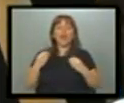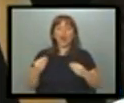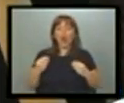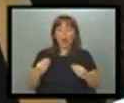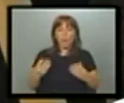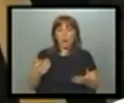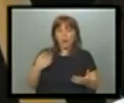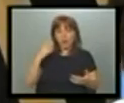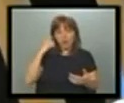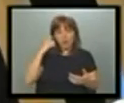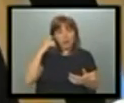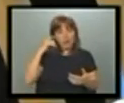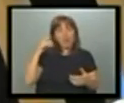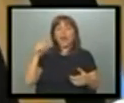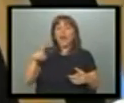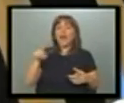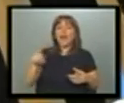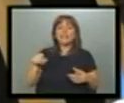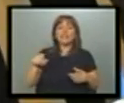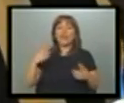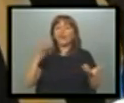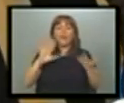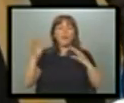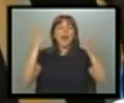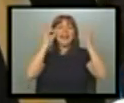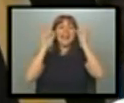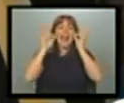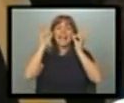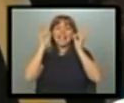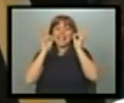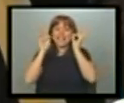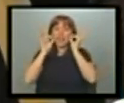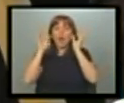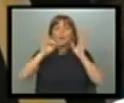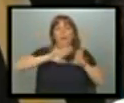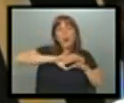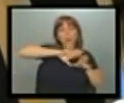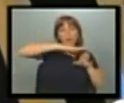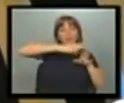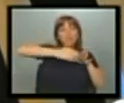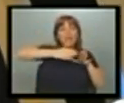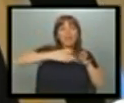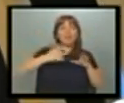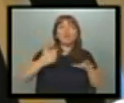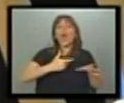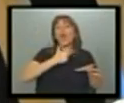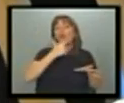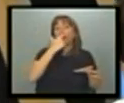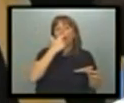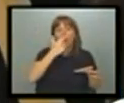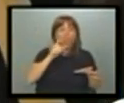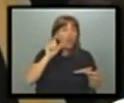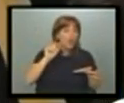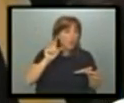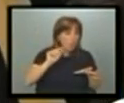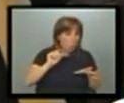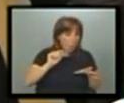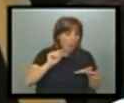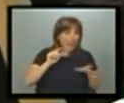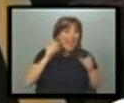como el acné. Primero tenés la montañita, después se pone colorado, duele,